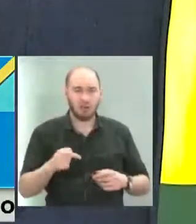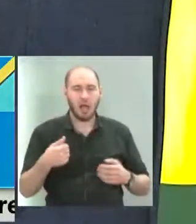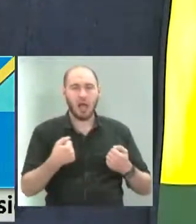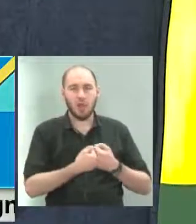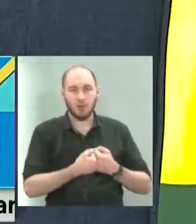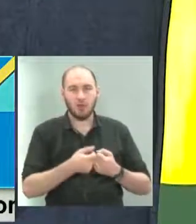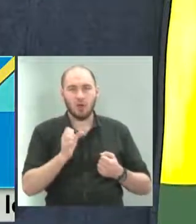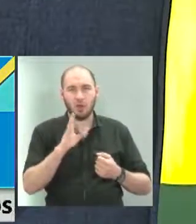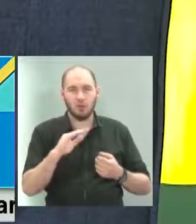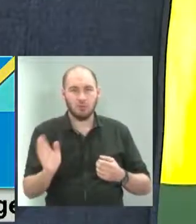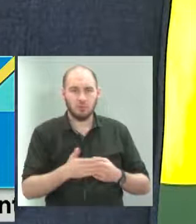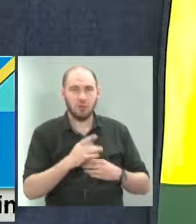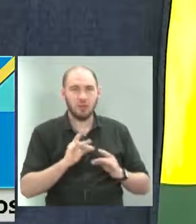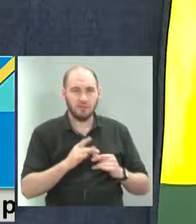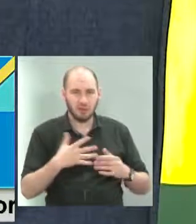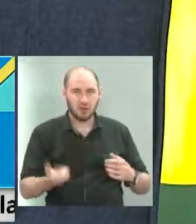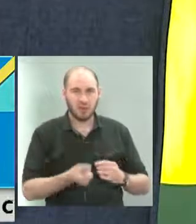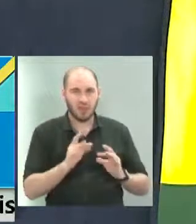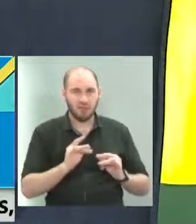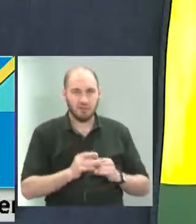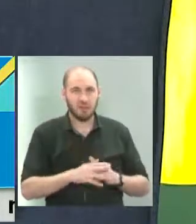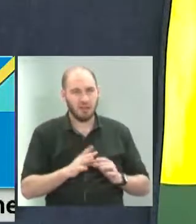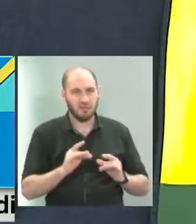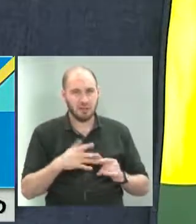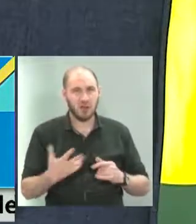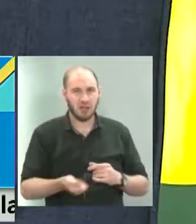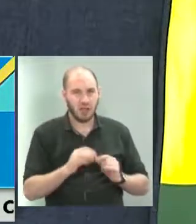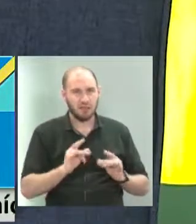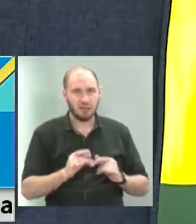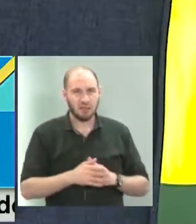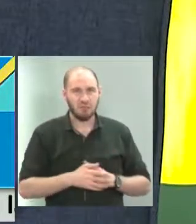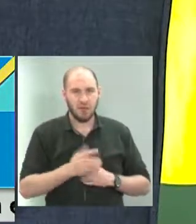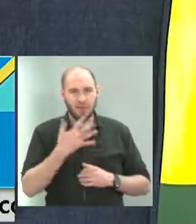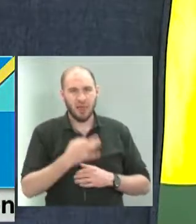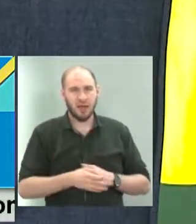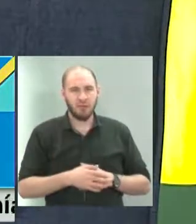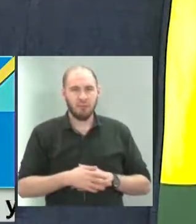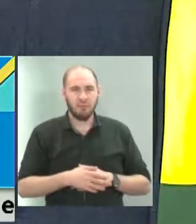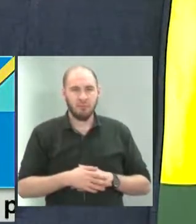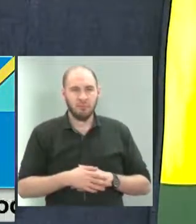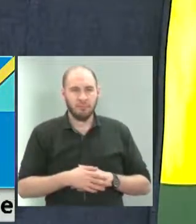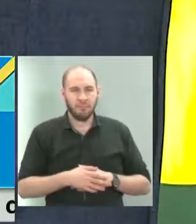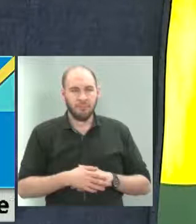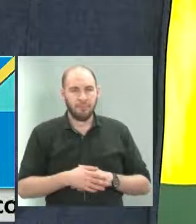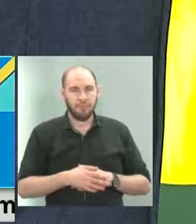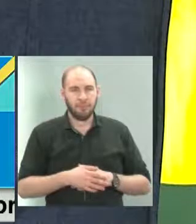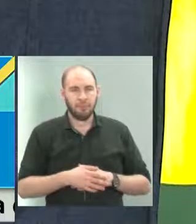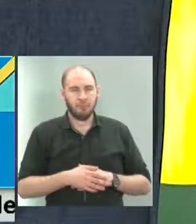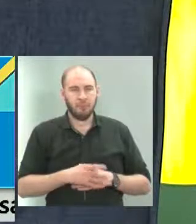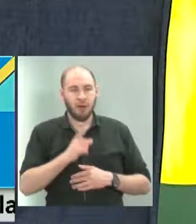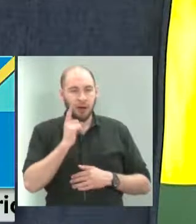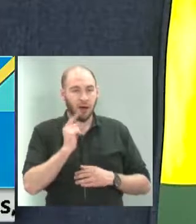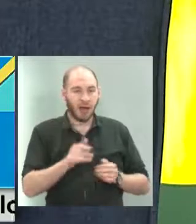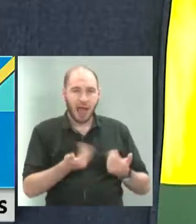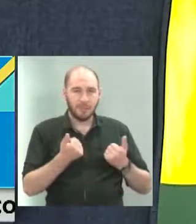entre todos los clubes que va a ser muy difícil lograrlo. Va a ser muy difícil lograrlo, eso es cierto. No va a ser en dos